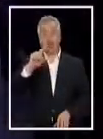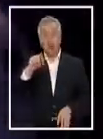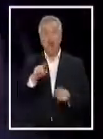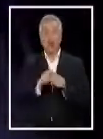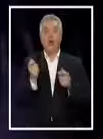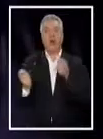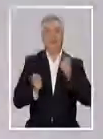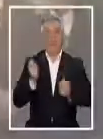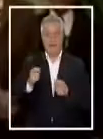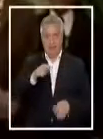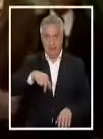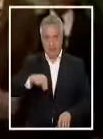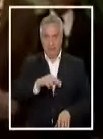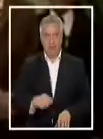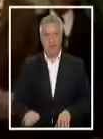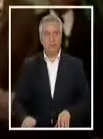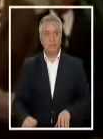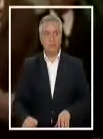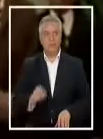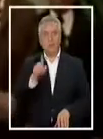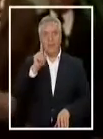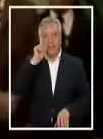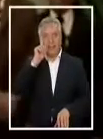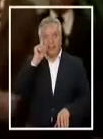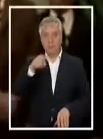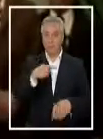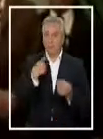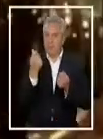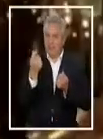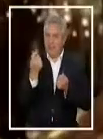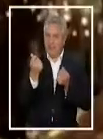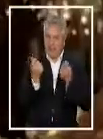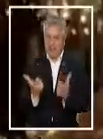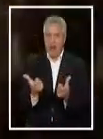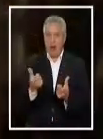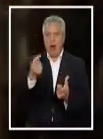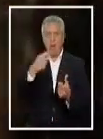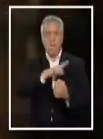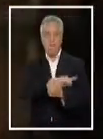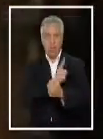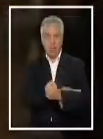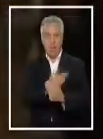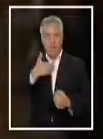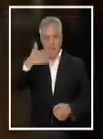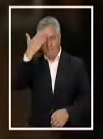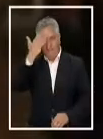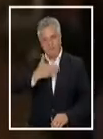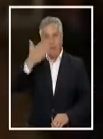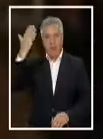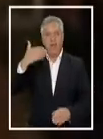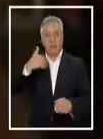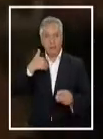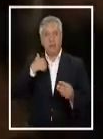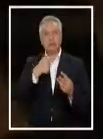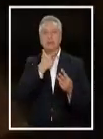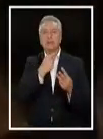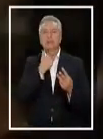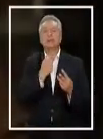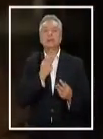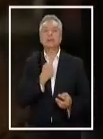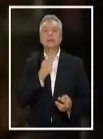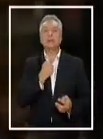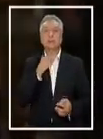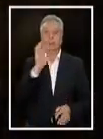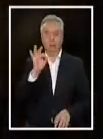grandes narcotraficantes. El dinero, el poder y la fama son tres cosas muy